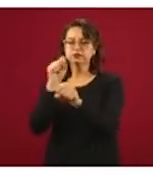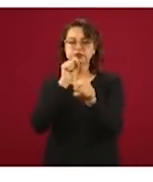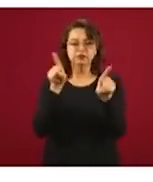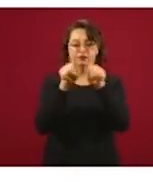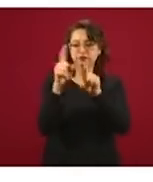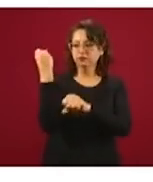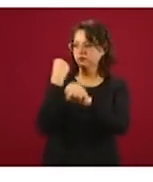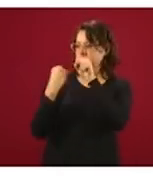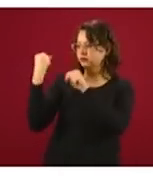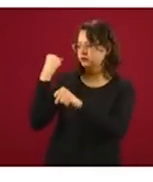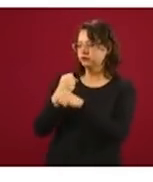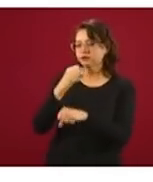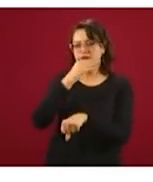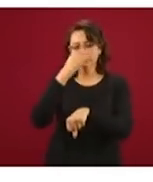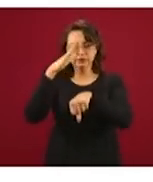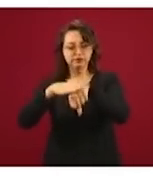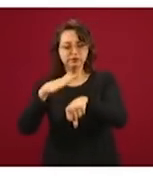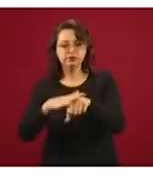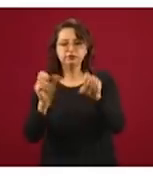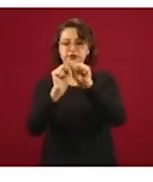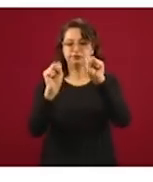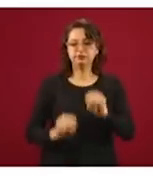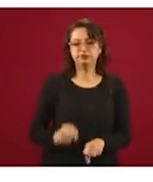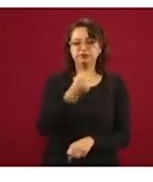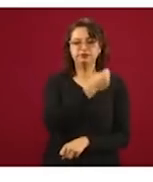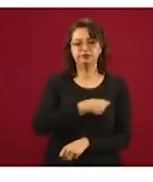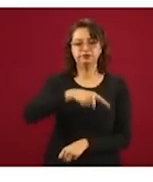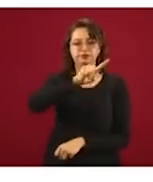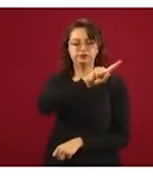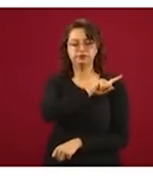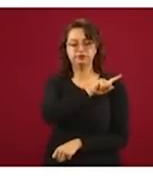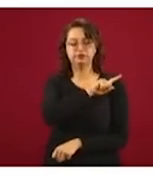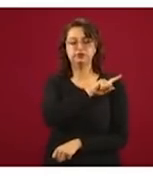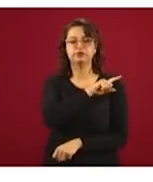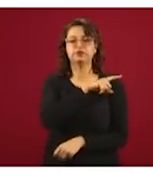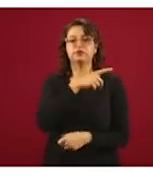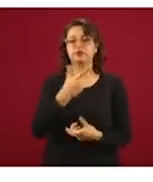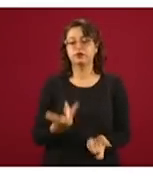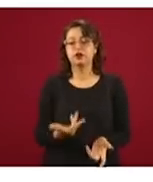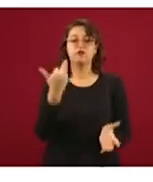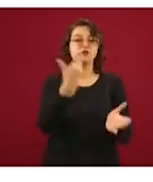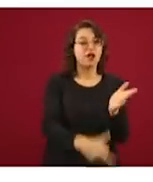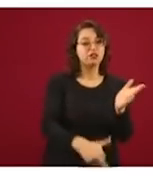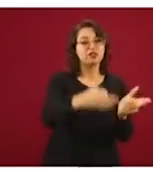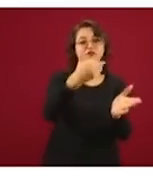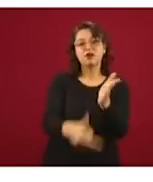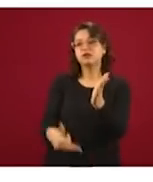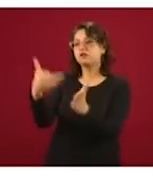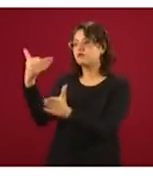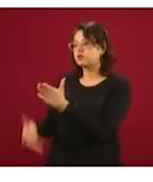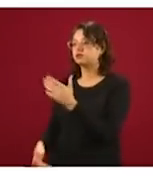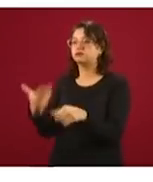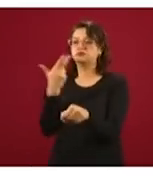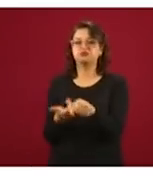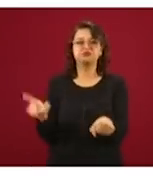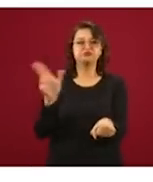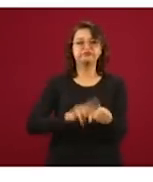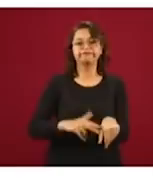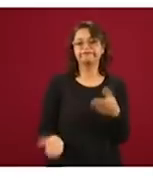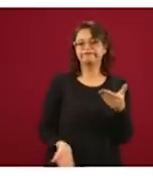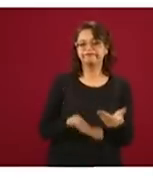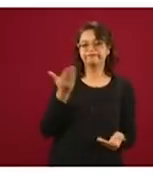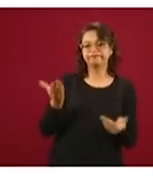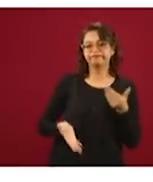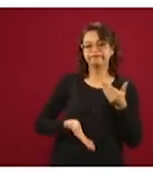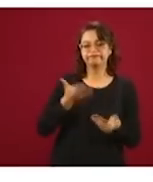pasado, teníamos un sistema de salud con importantes carencias en la cantidad de unidades de salud. Esto lo